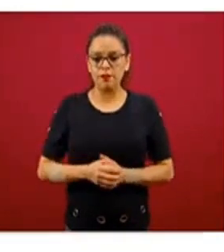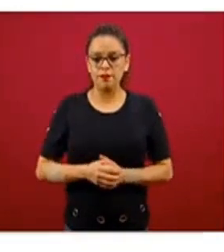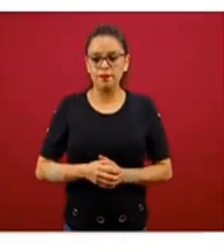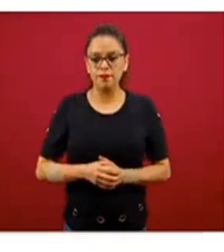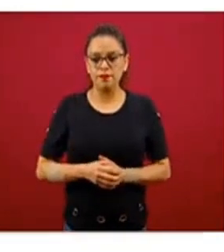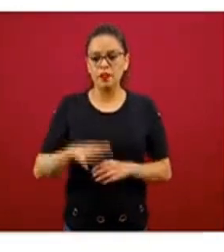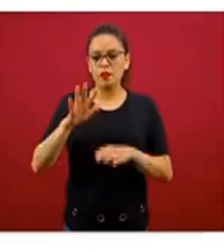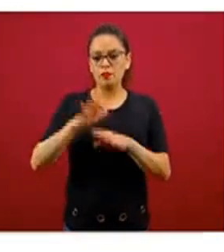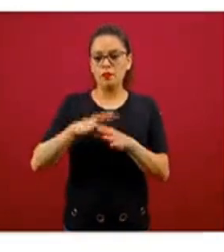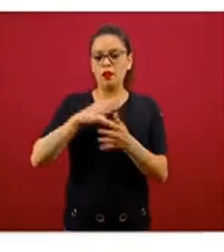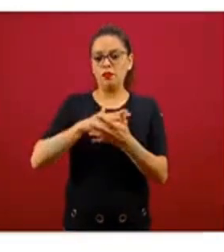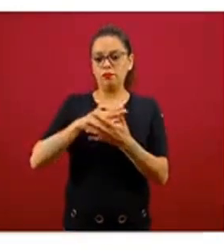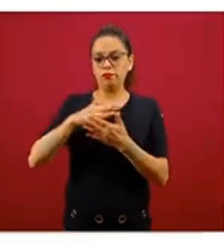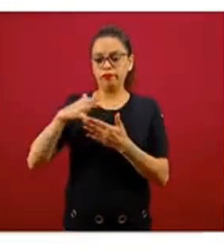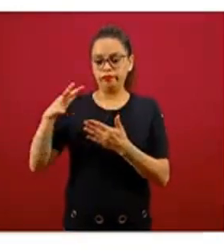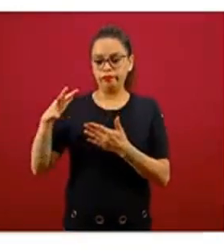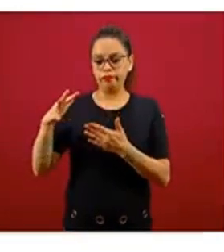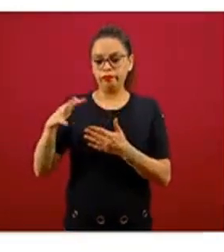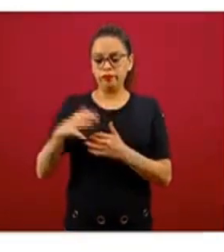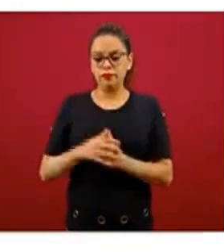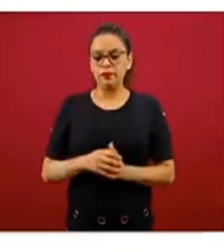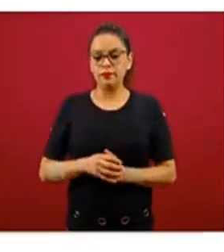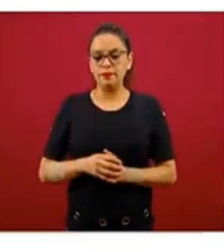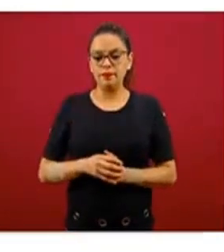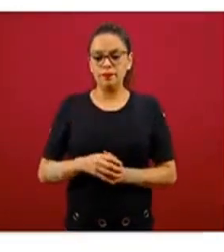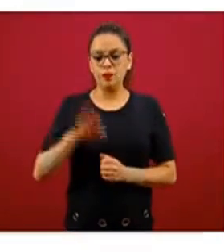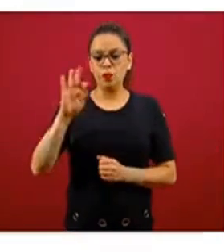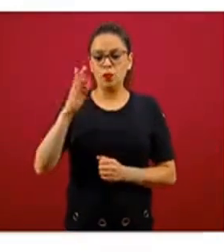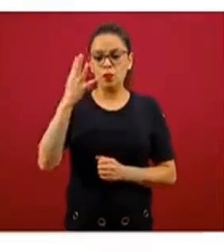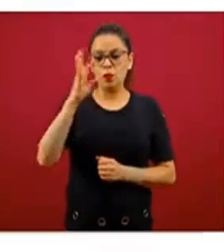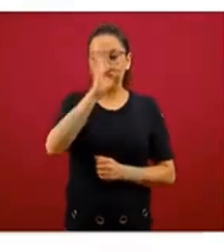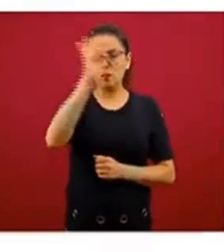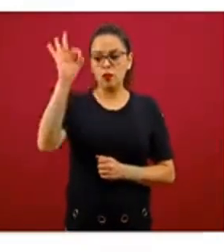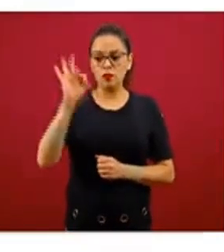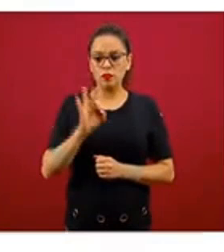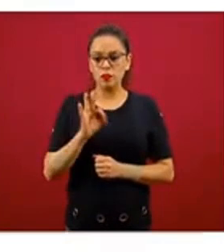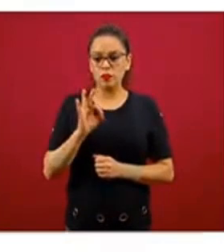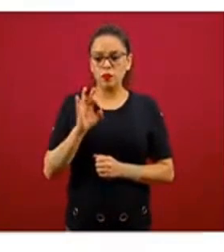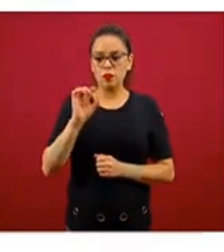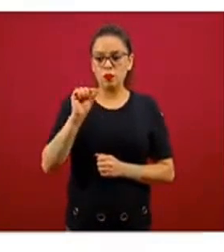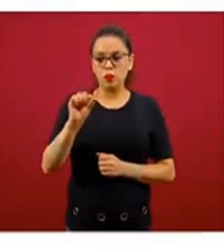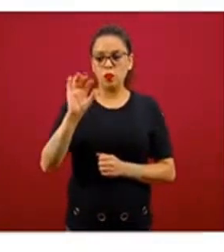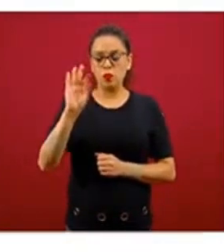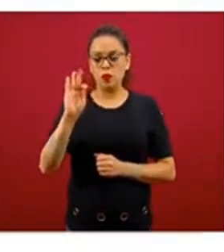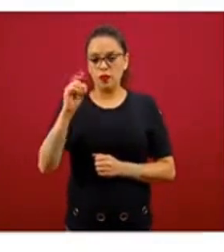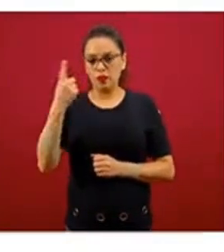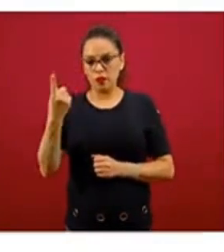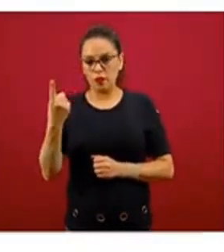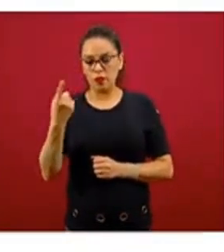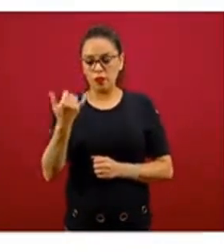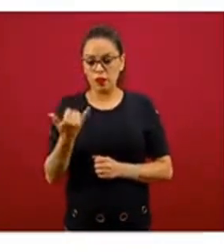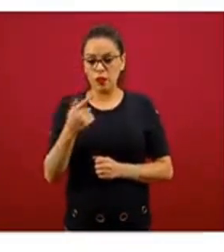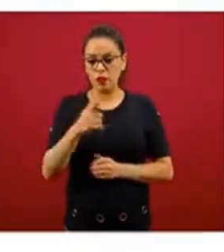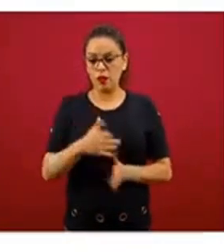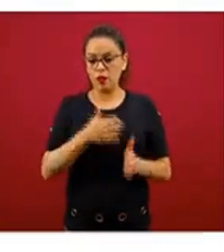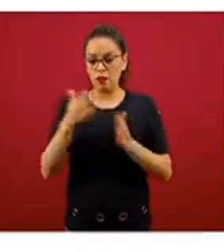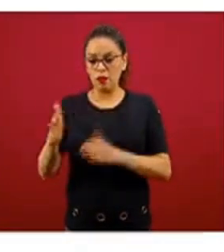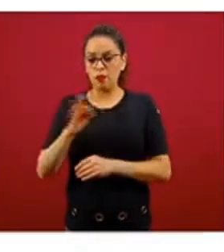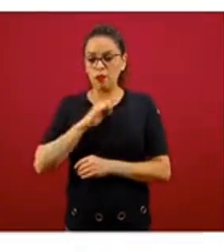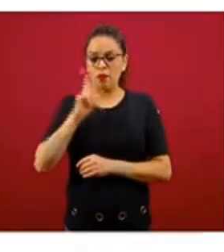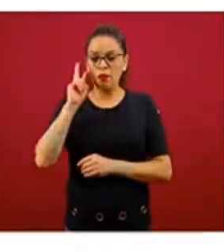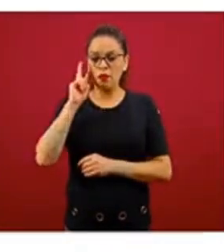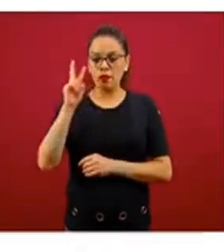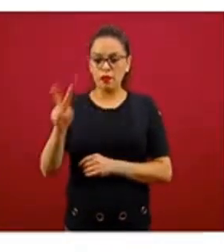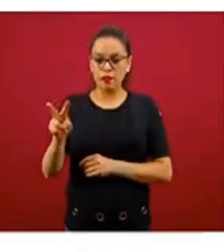mayor ocupación de camas de hospitalización general, con 41, y bueno, pueden ustedes ver el